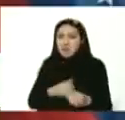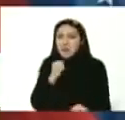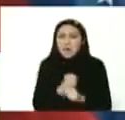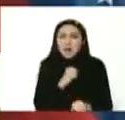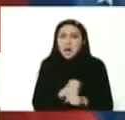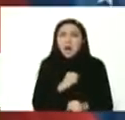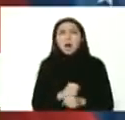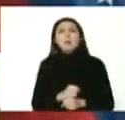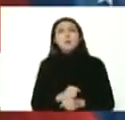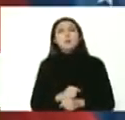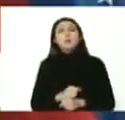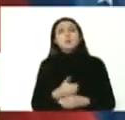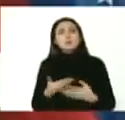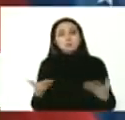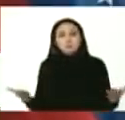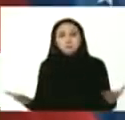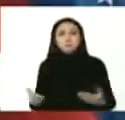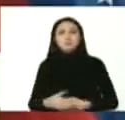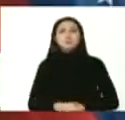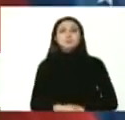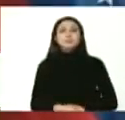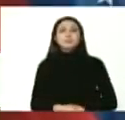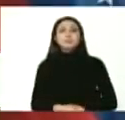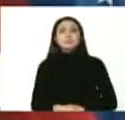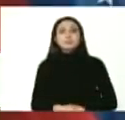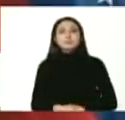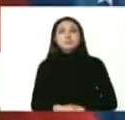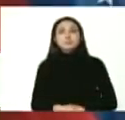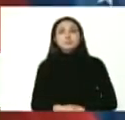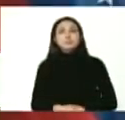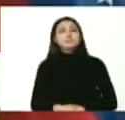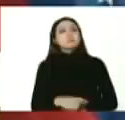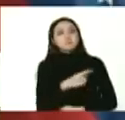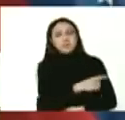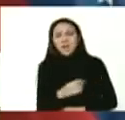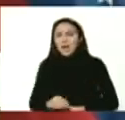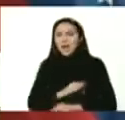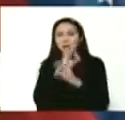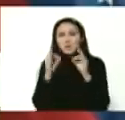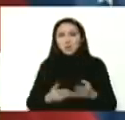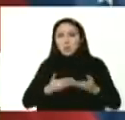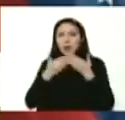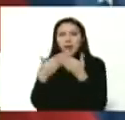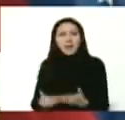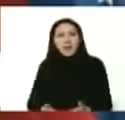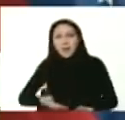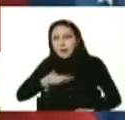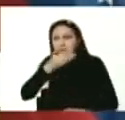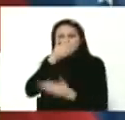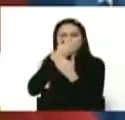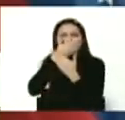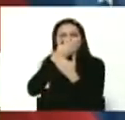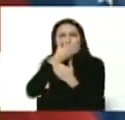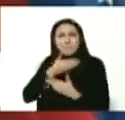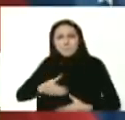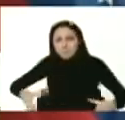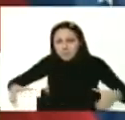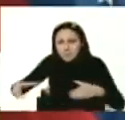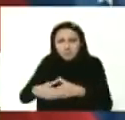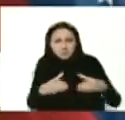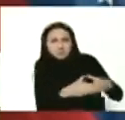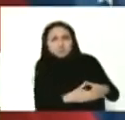una religión, para traer los modelos criminales, terroristas,